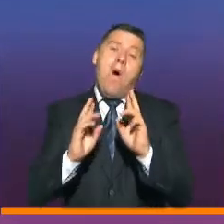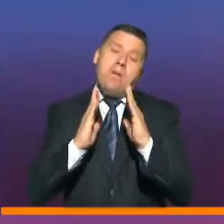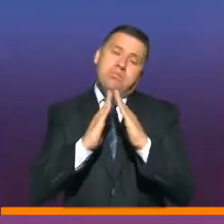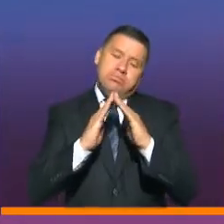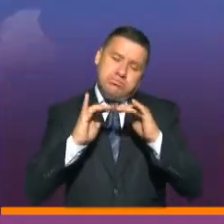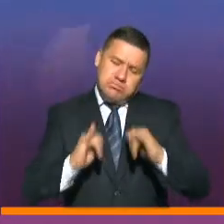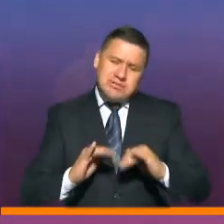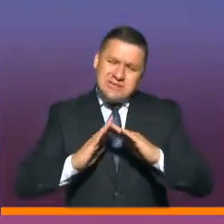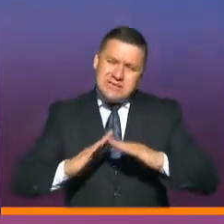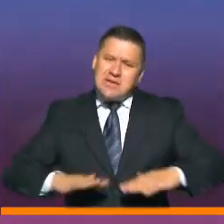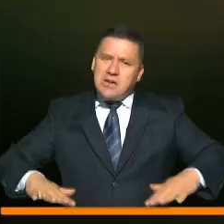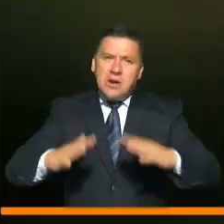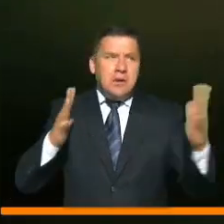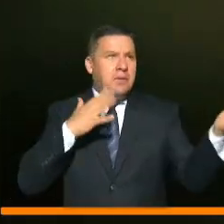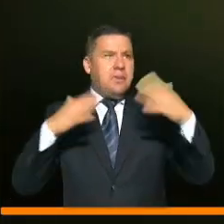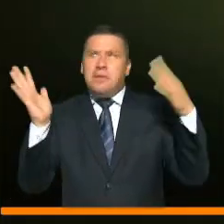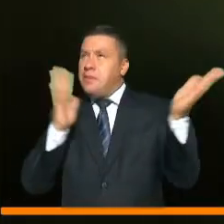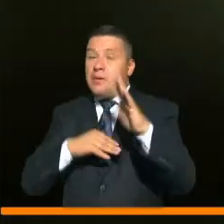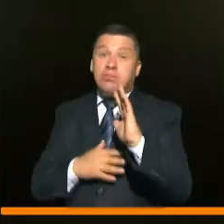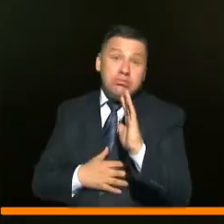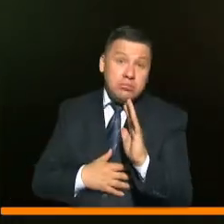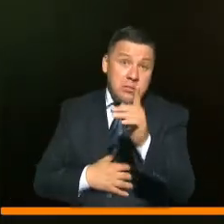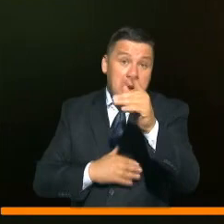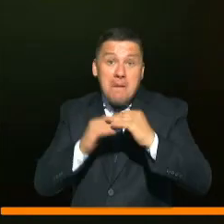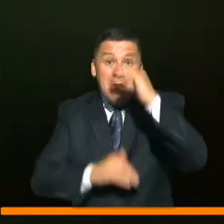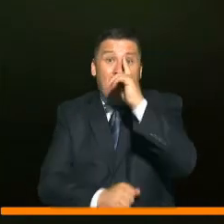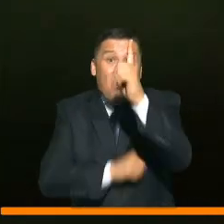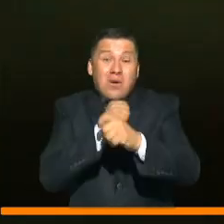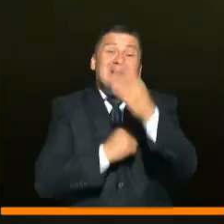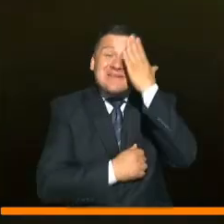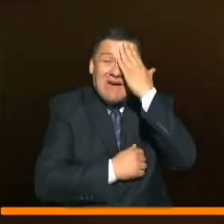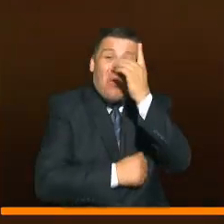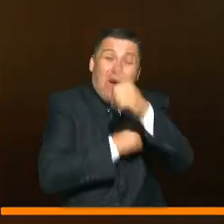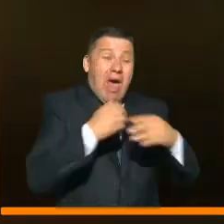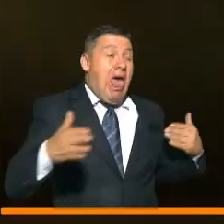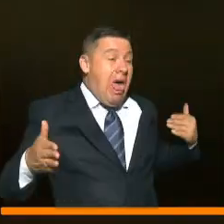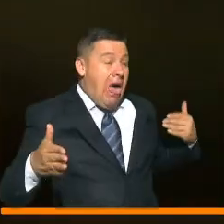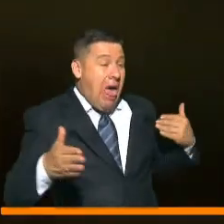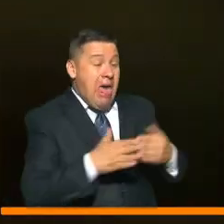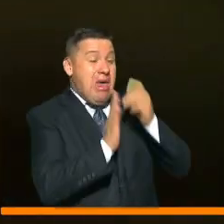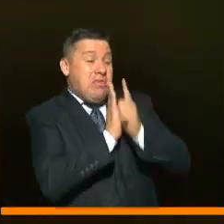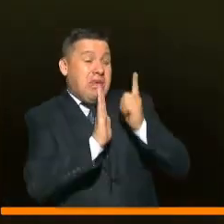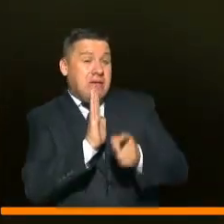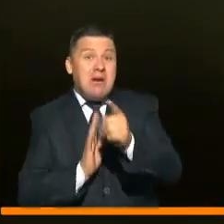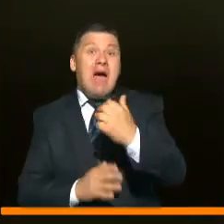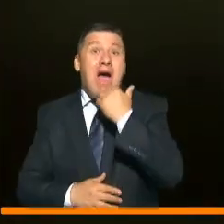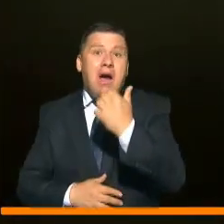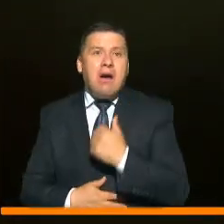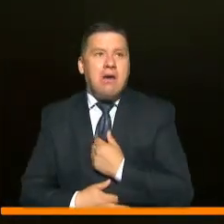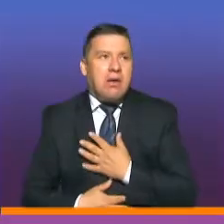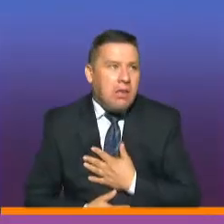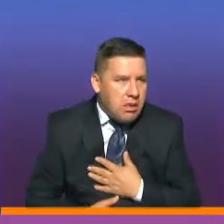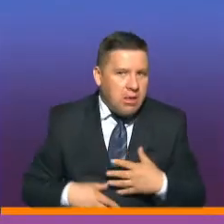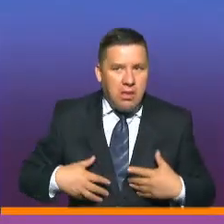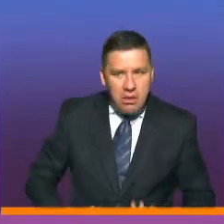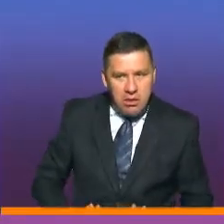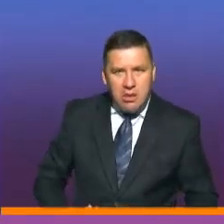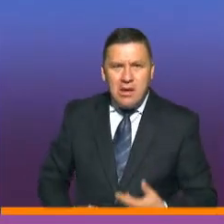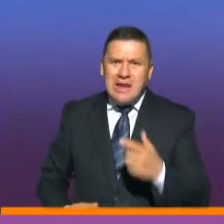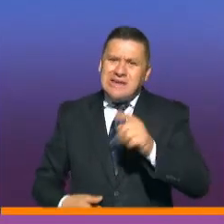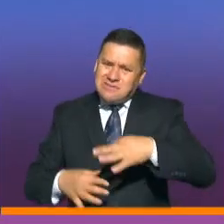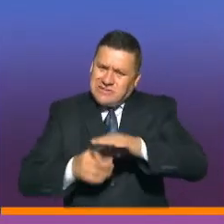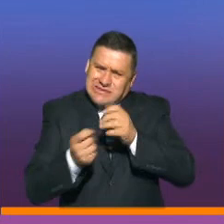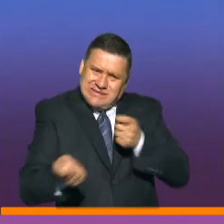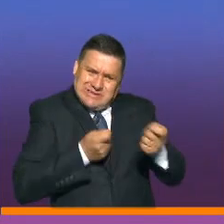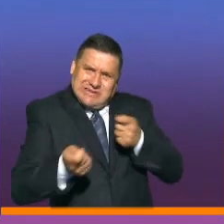en espacios en los que haya ventilación. Si bien llevamos más de un año con estas medidas y quizás lleguemos a sentir algún grado de agotamiento, estas